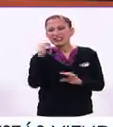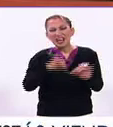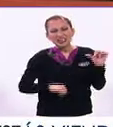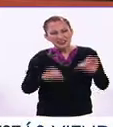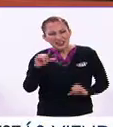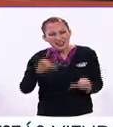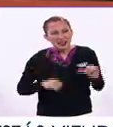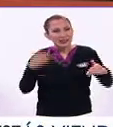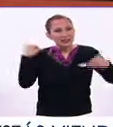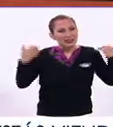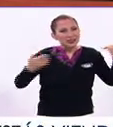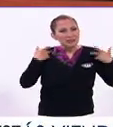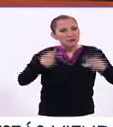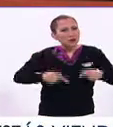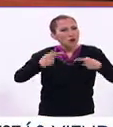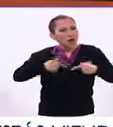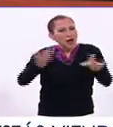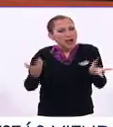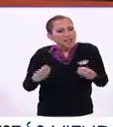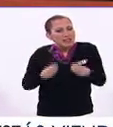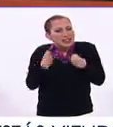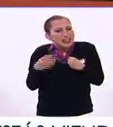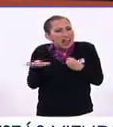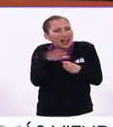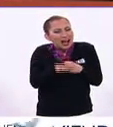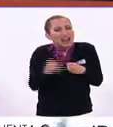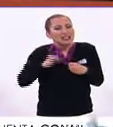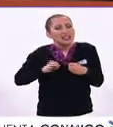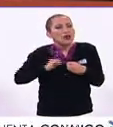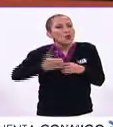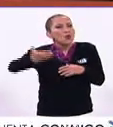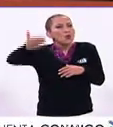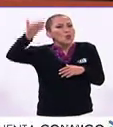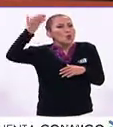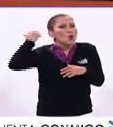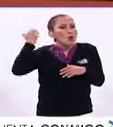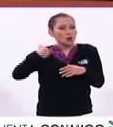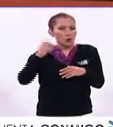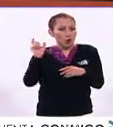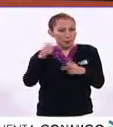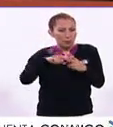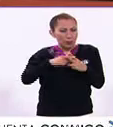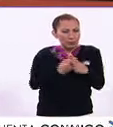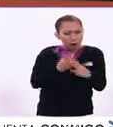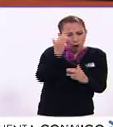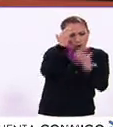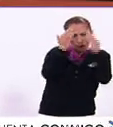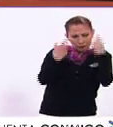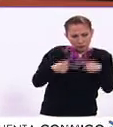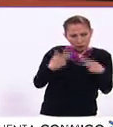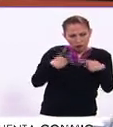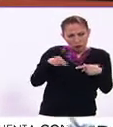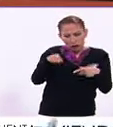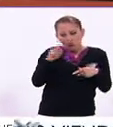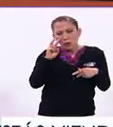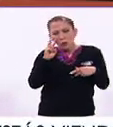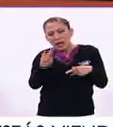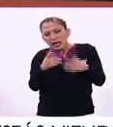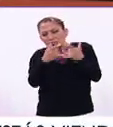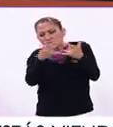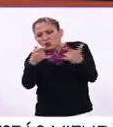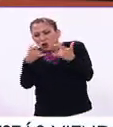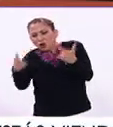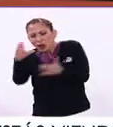vida social, a la vida pública en el siglo de las luces de nuestro país. Y bueno, pues hace un recorrido, ahora sí que agrupa todas